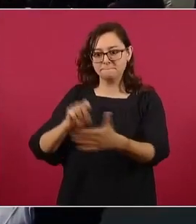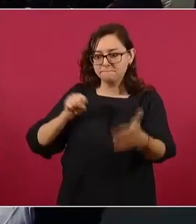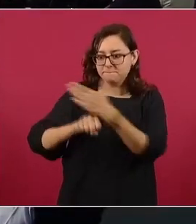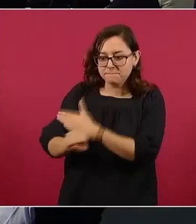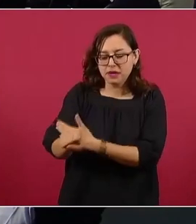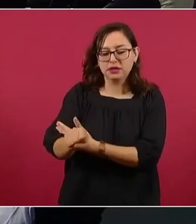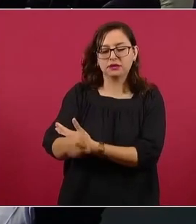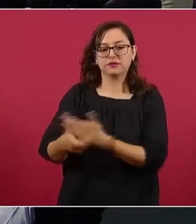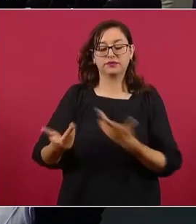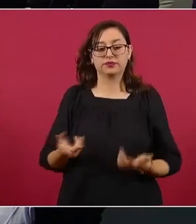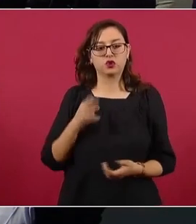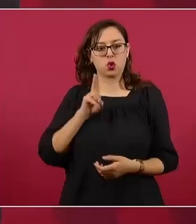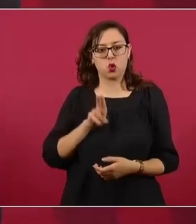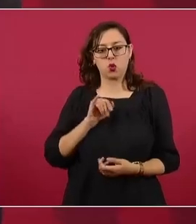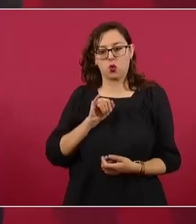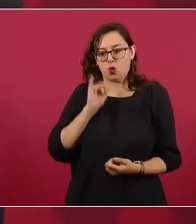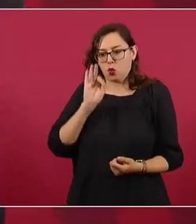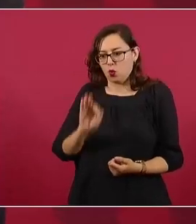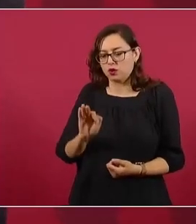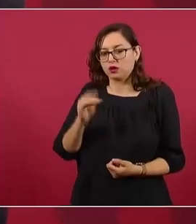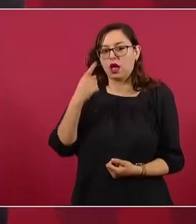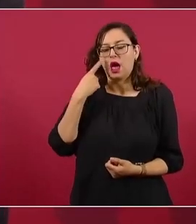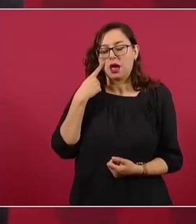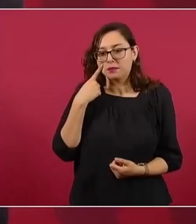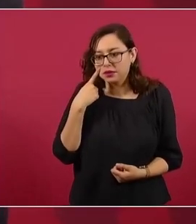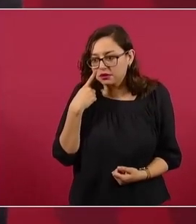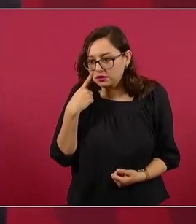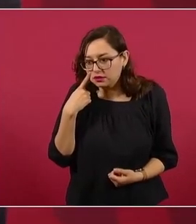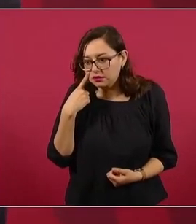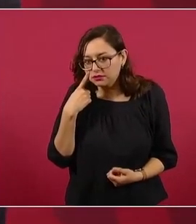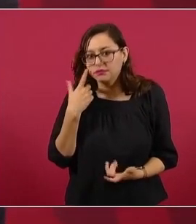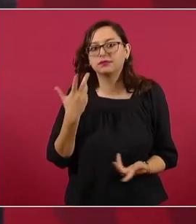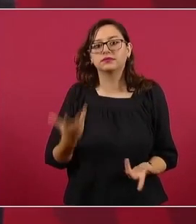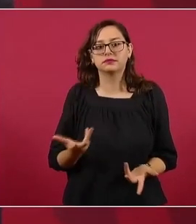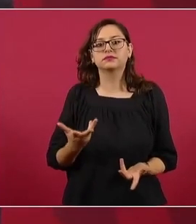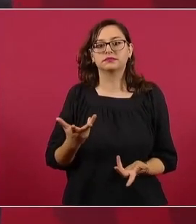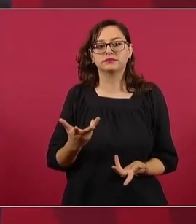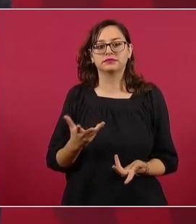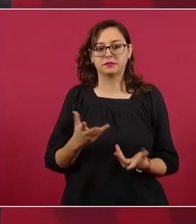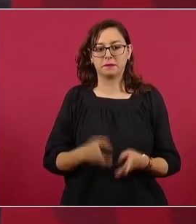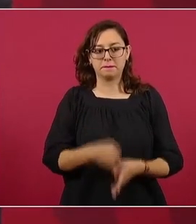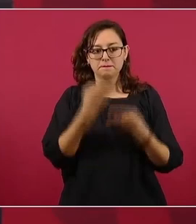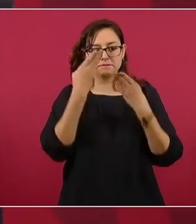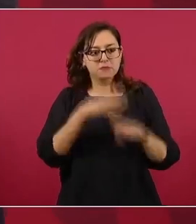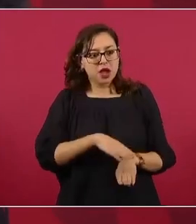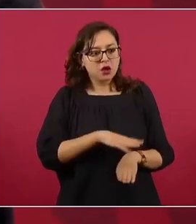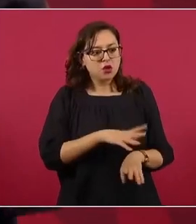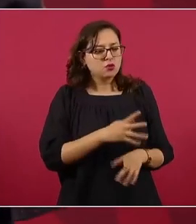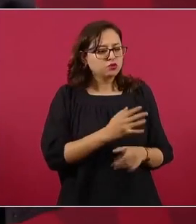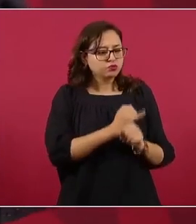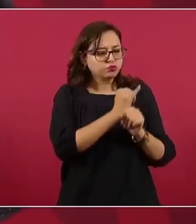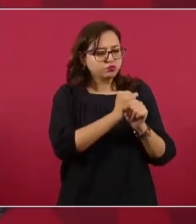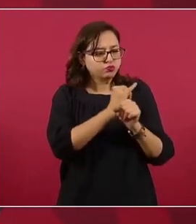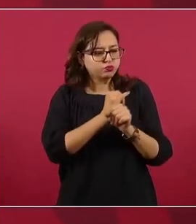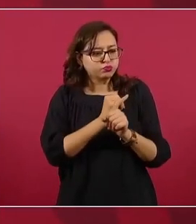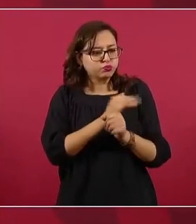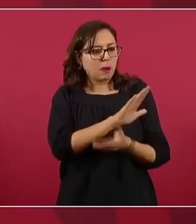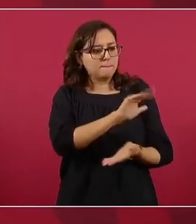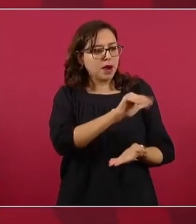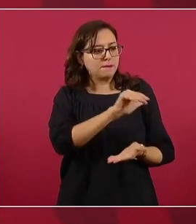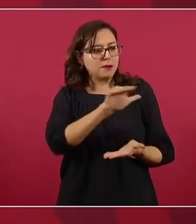Nosotros intervenimos dando información financiera de esas cosas, ¿no? Pero